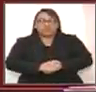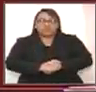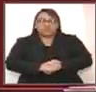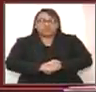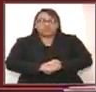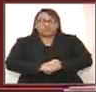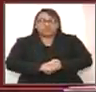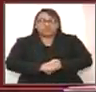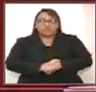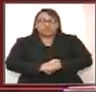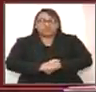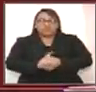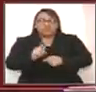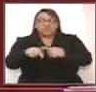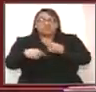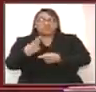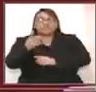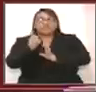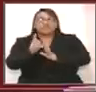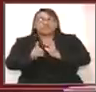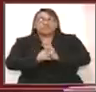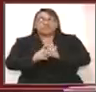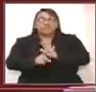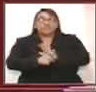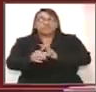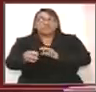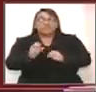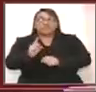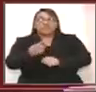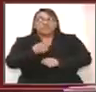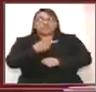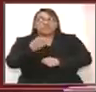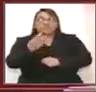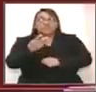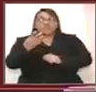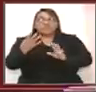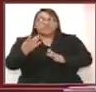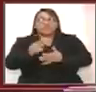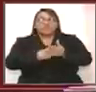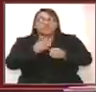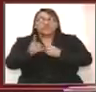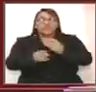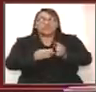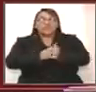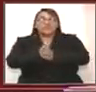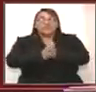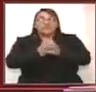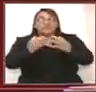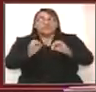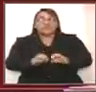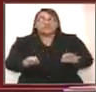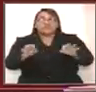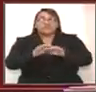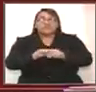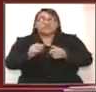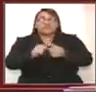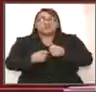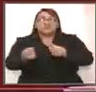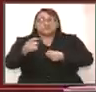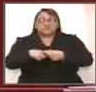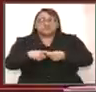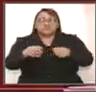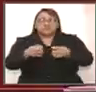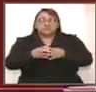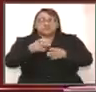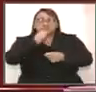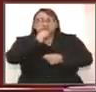El siguiente decreto legislativo que debo mencionar es el 1229, que declara de interés público y prioridad nacional la participación del